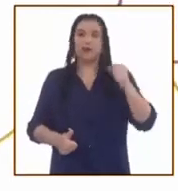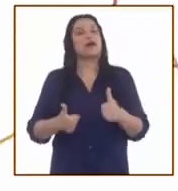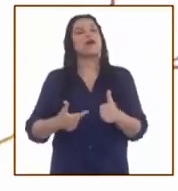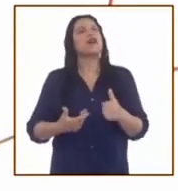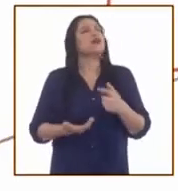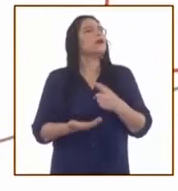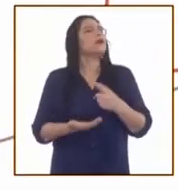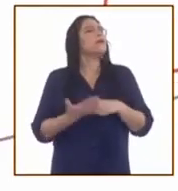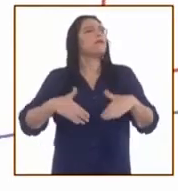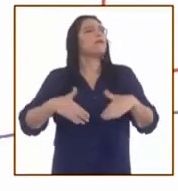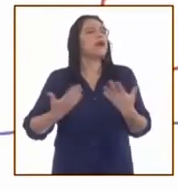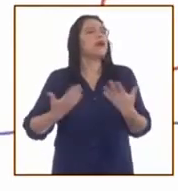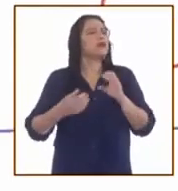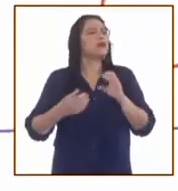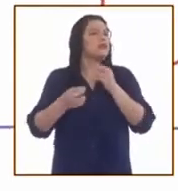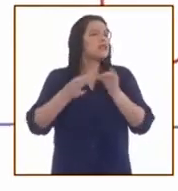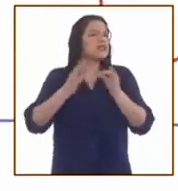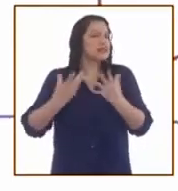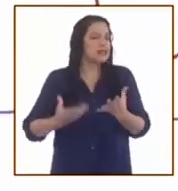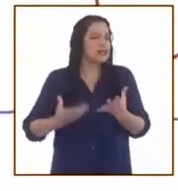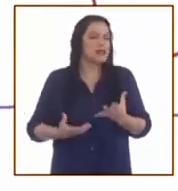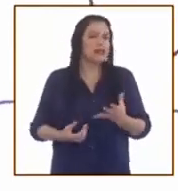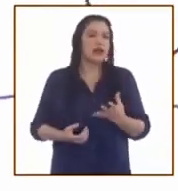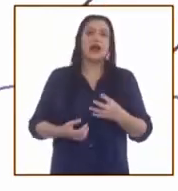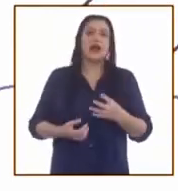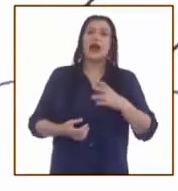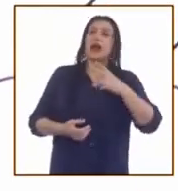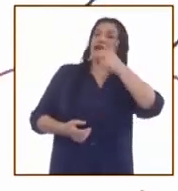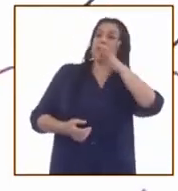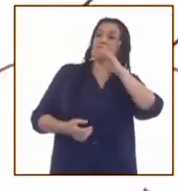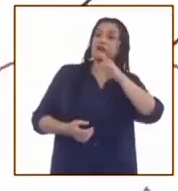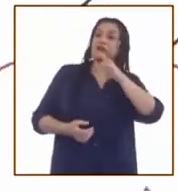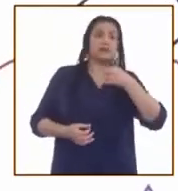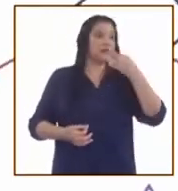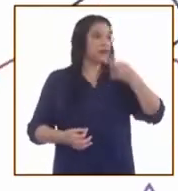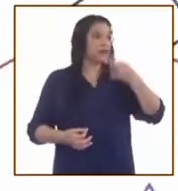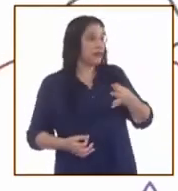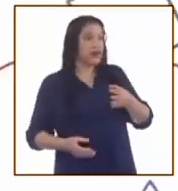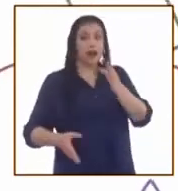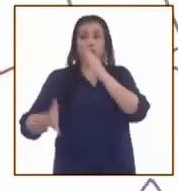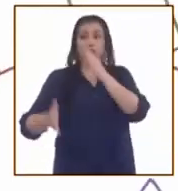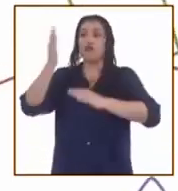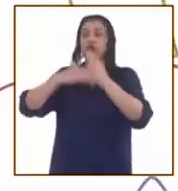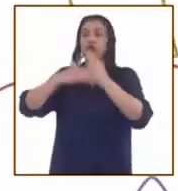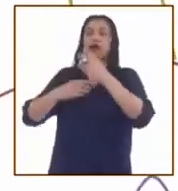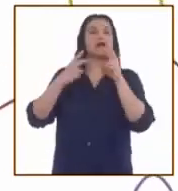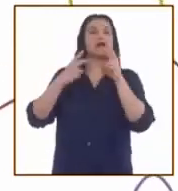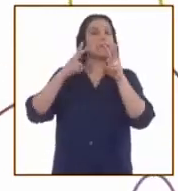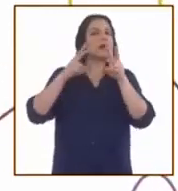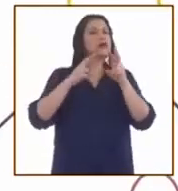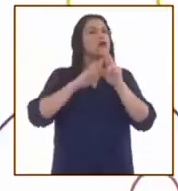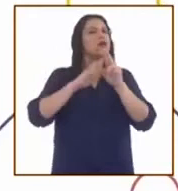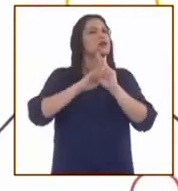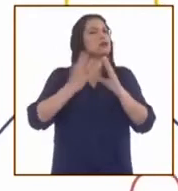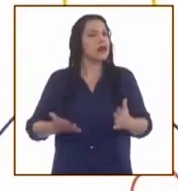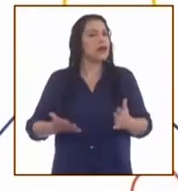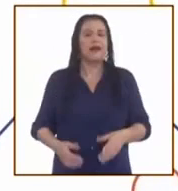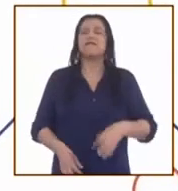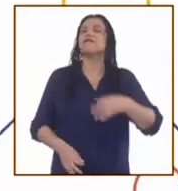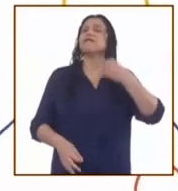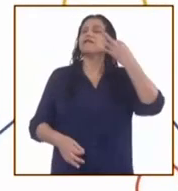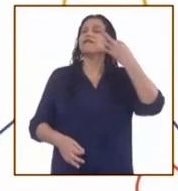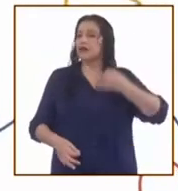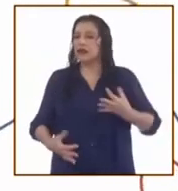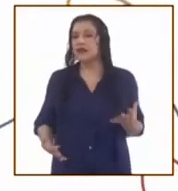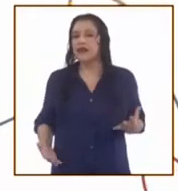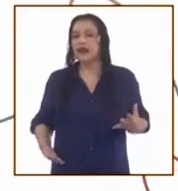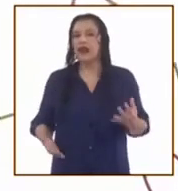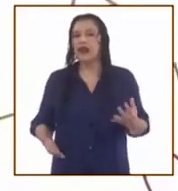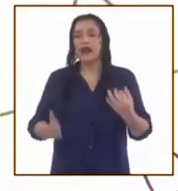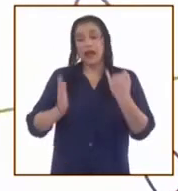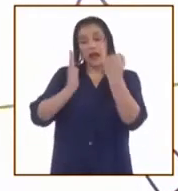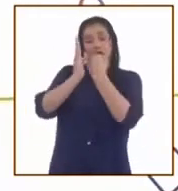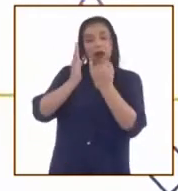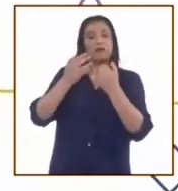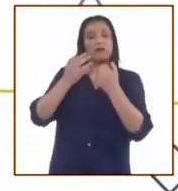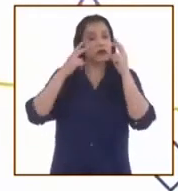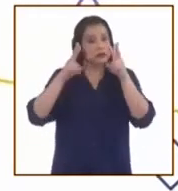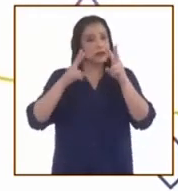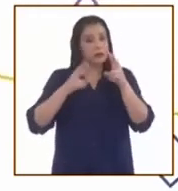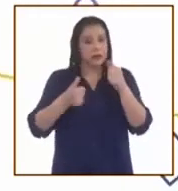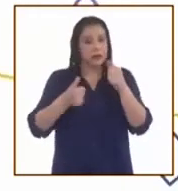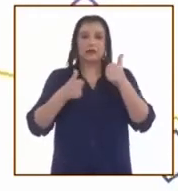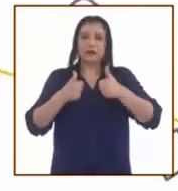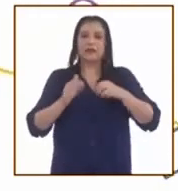podemos decir? ¿La hipótesis es verdadera o falsa de acuerdo a los resultados obtenidos? Es verdadera. En la gráfica se observa